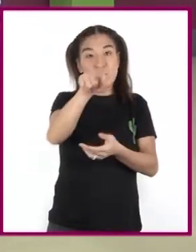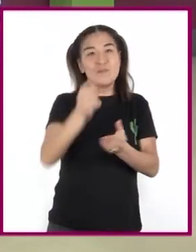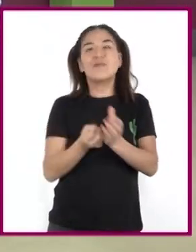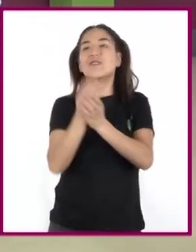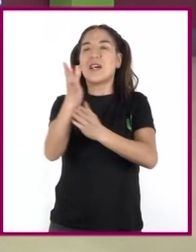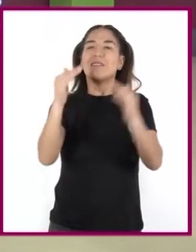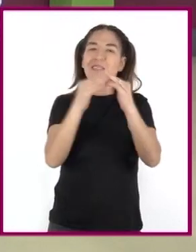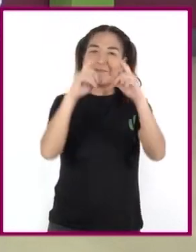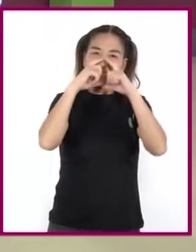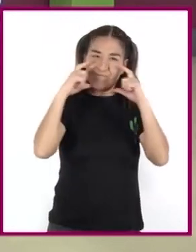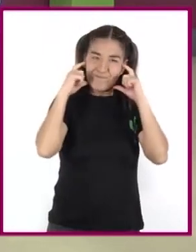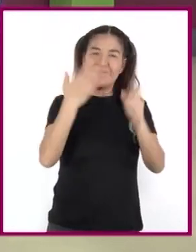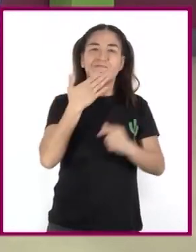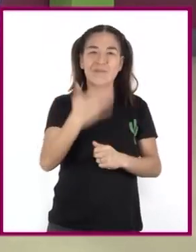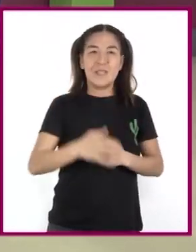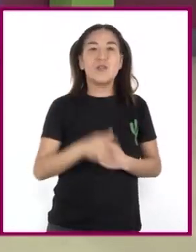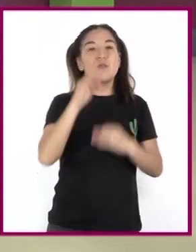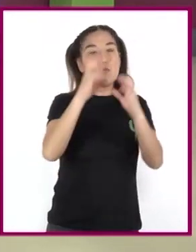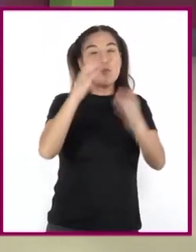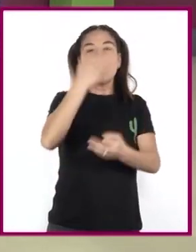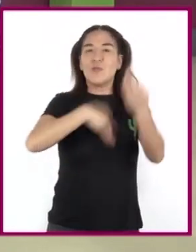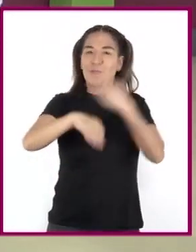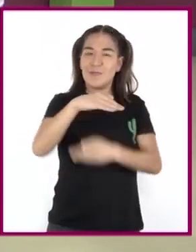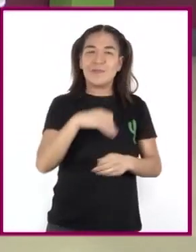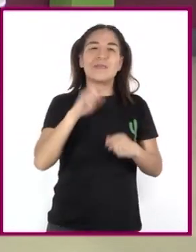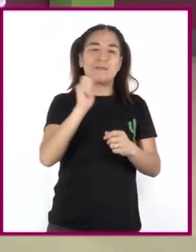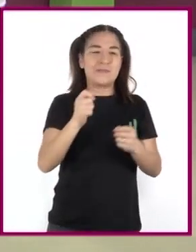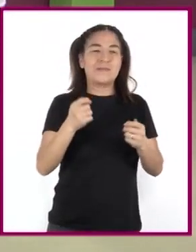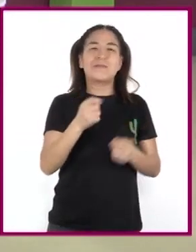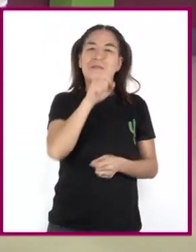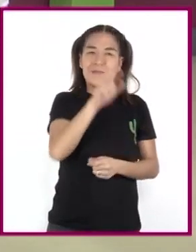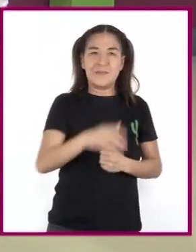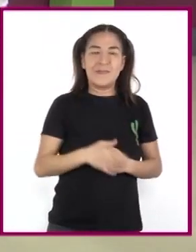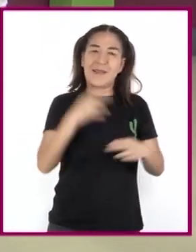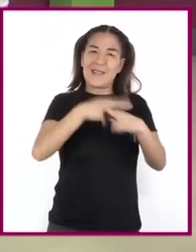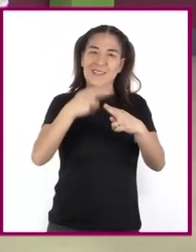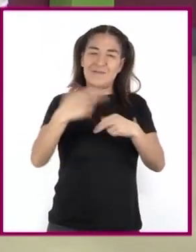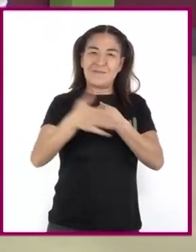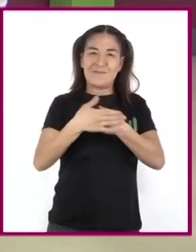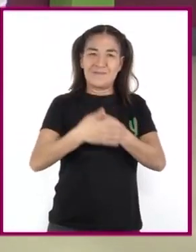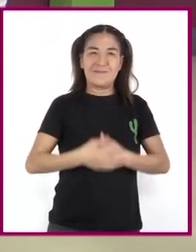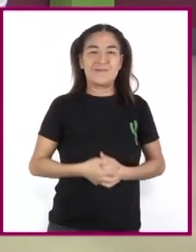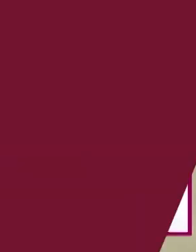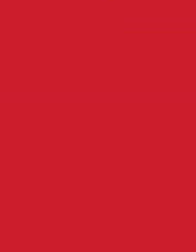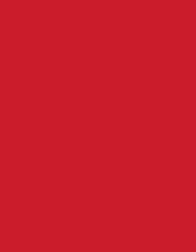de casa. Si te cuidas tú, nos cuidamos todas y todos. ¡Hasta la próxima!